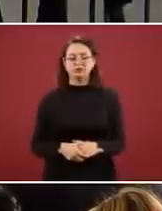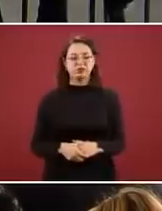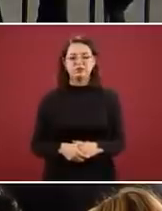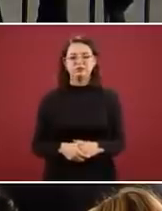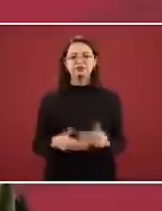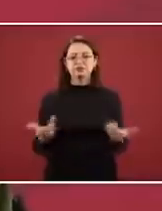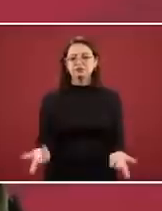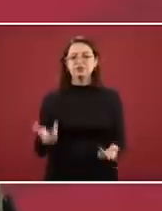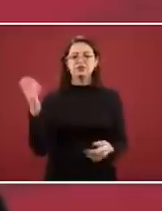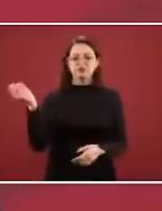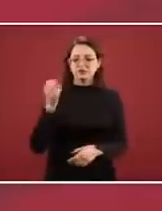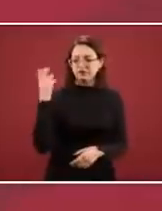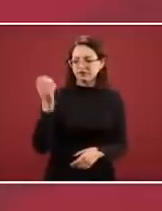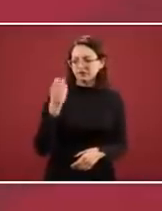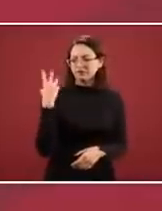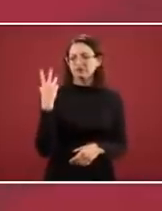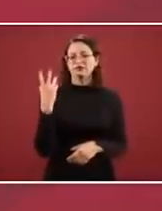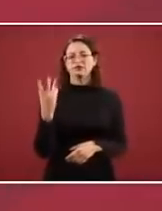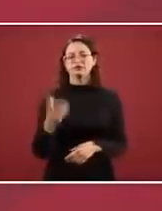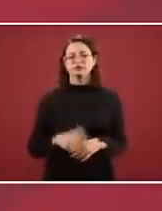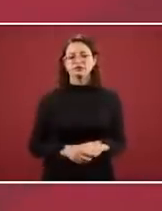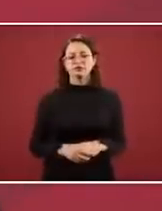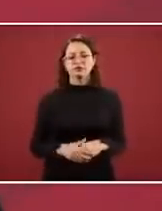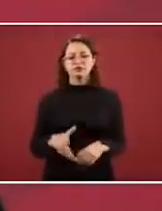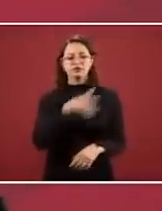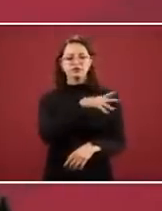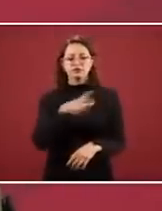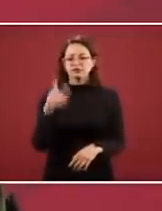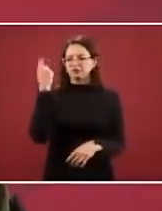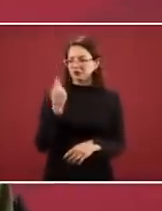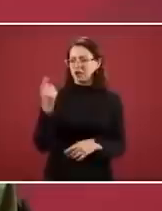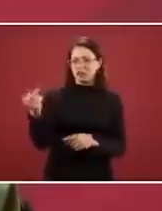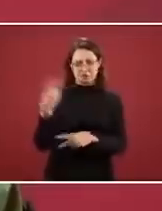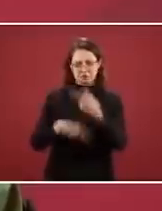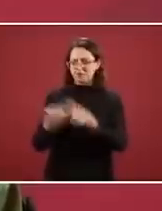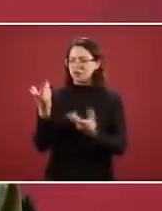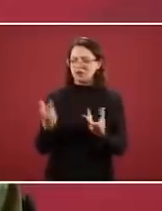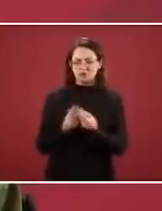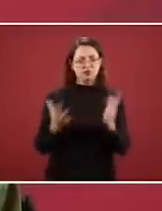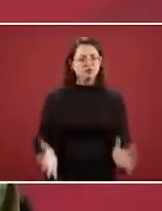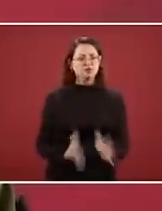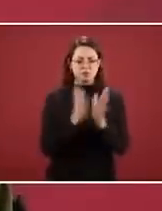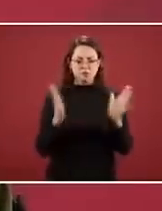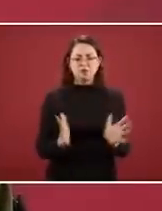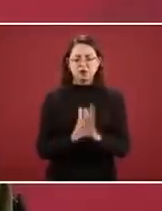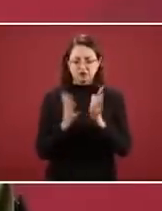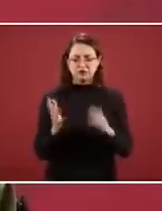en los eventos que hacemos con los generales retirados. Él ha llegado a hacer